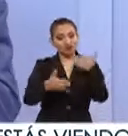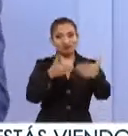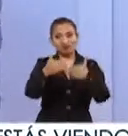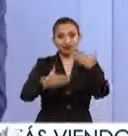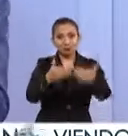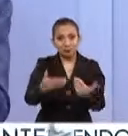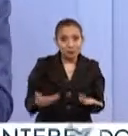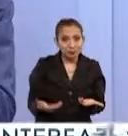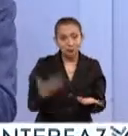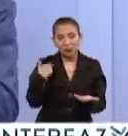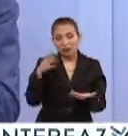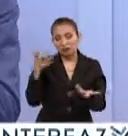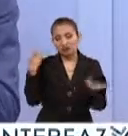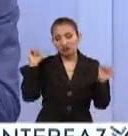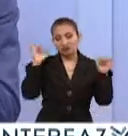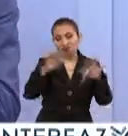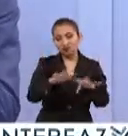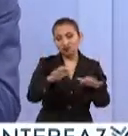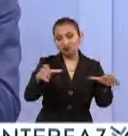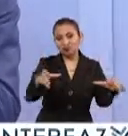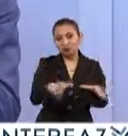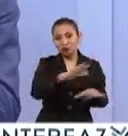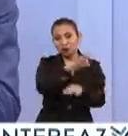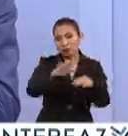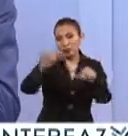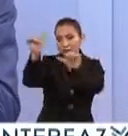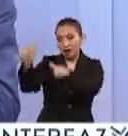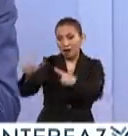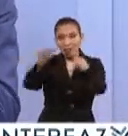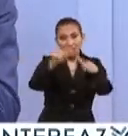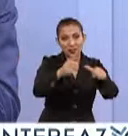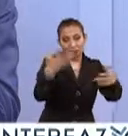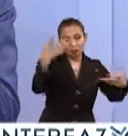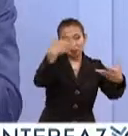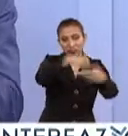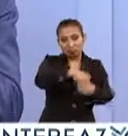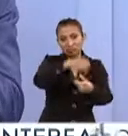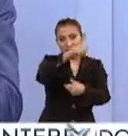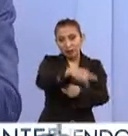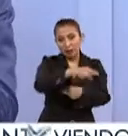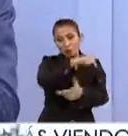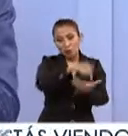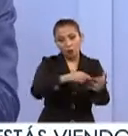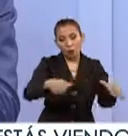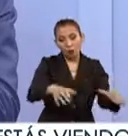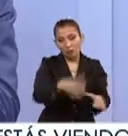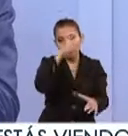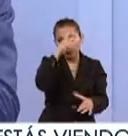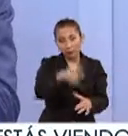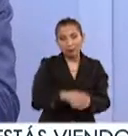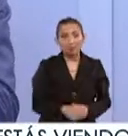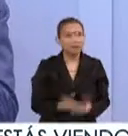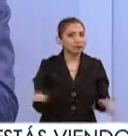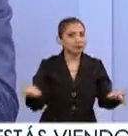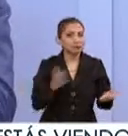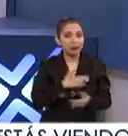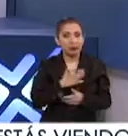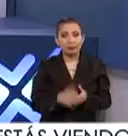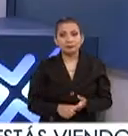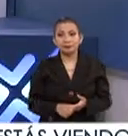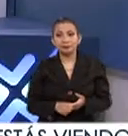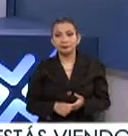estos eventos. Todas las artes están inmiscuidas siempre en algún lugar de nuestro país. Así que bueno,